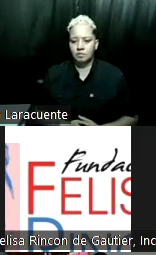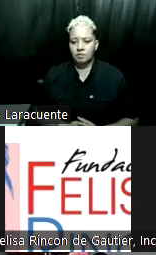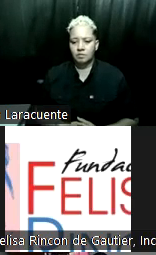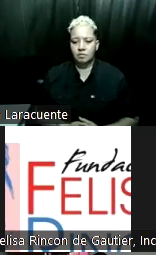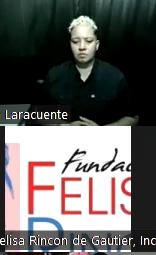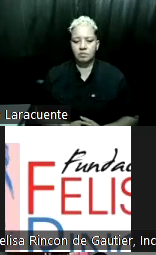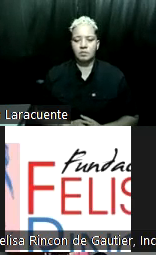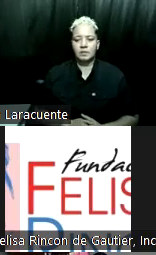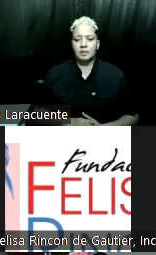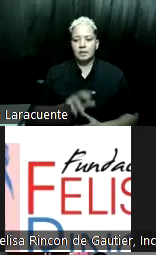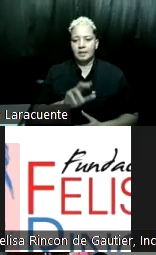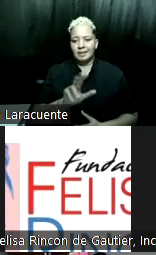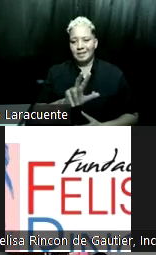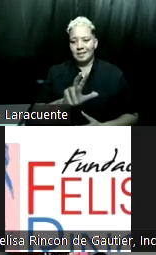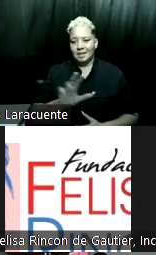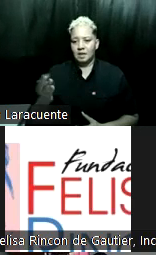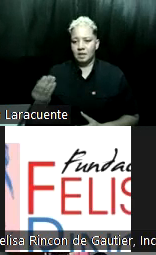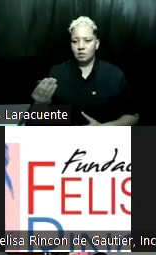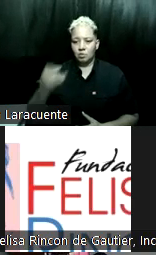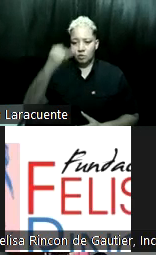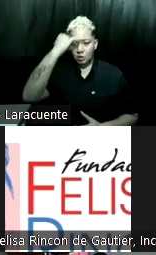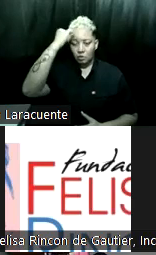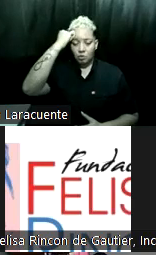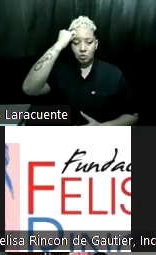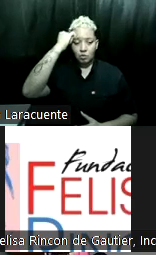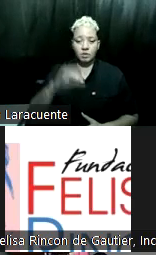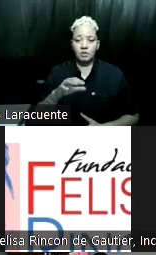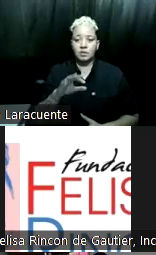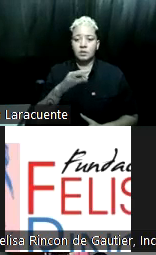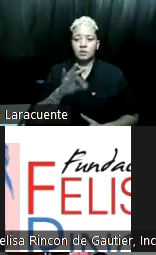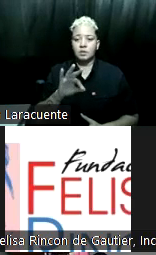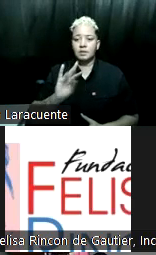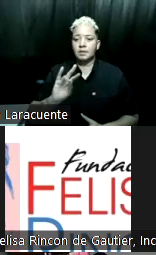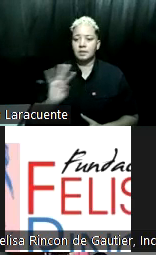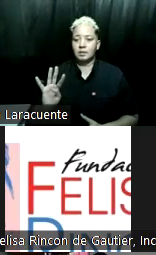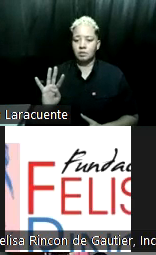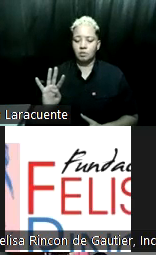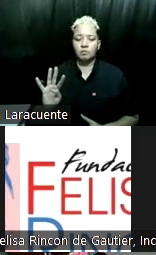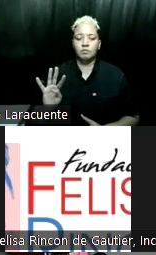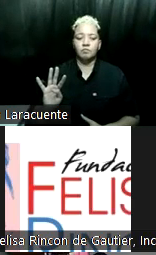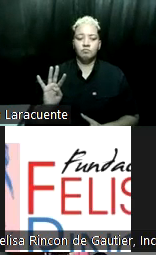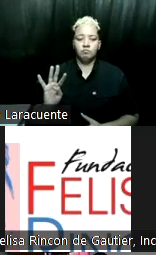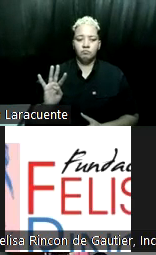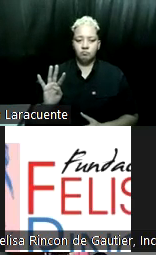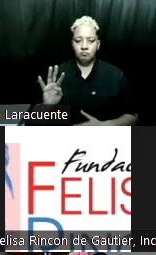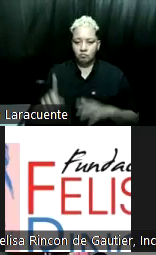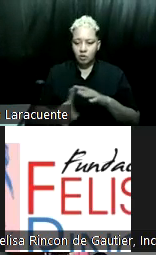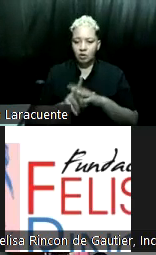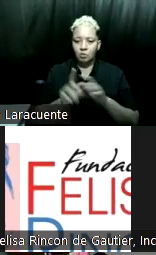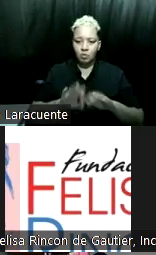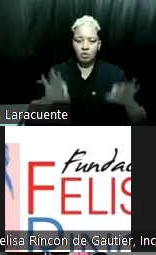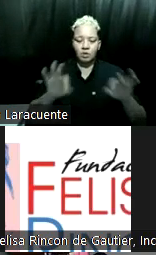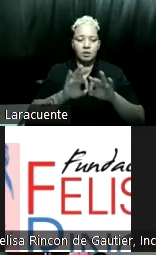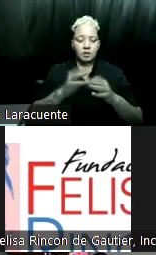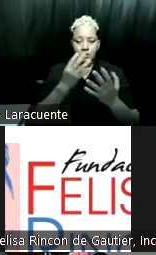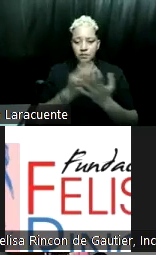Del 3 al 14 de julio de 1974 surgieron varias importantes noticias en